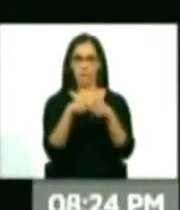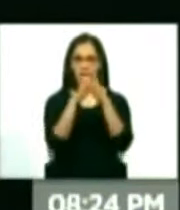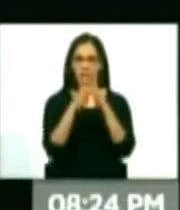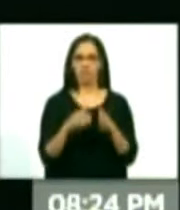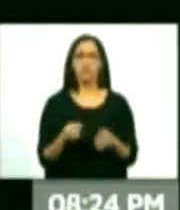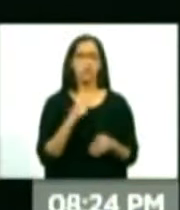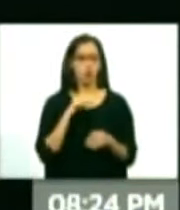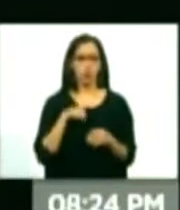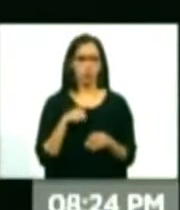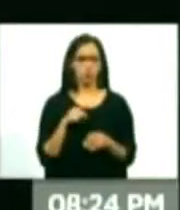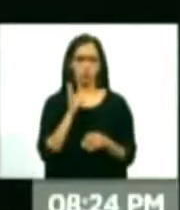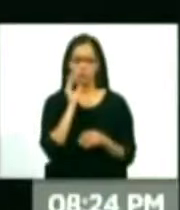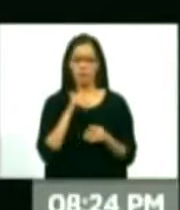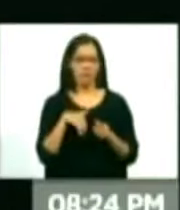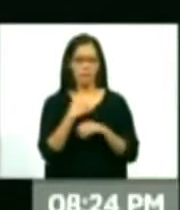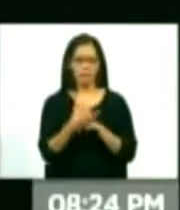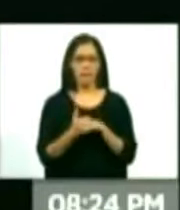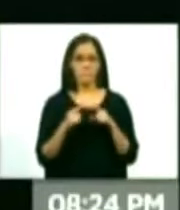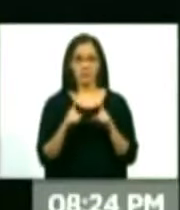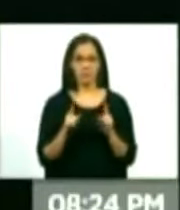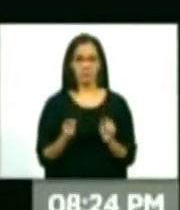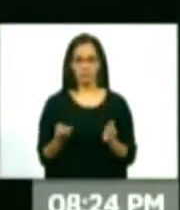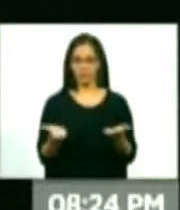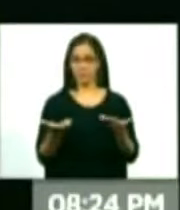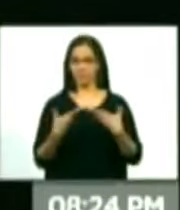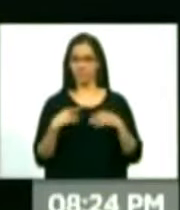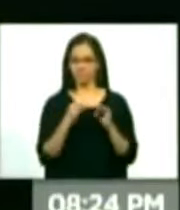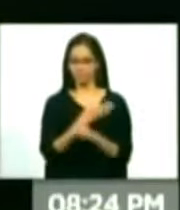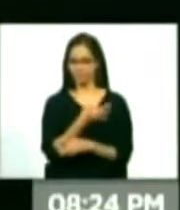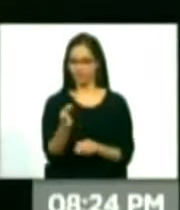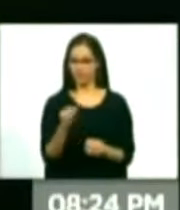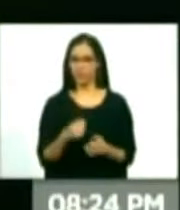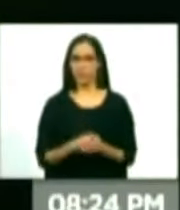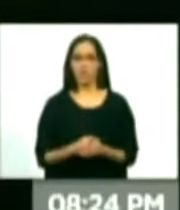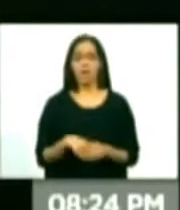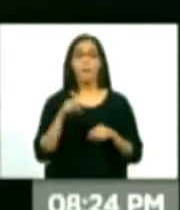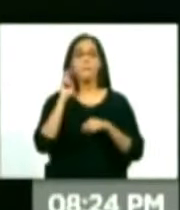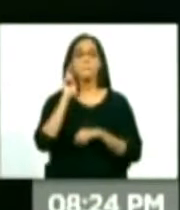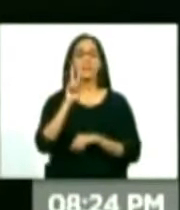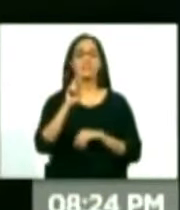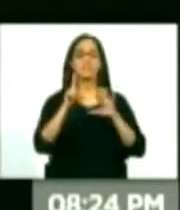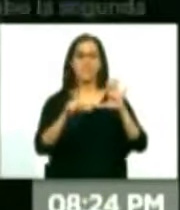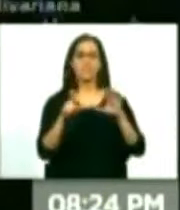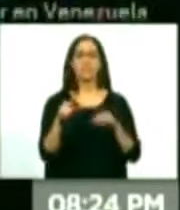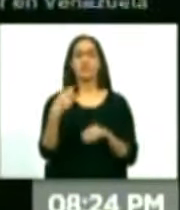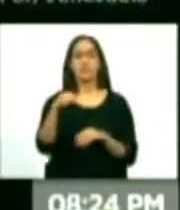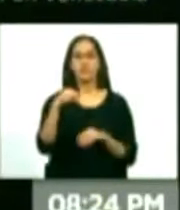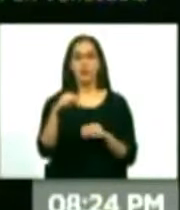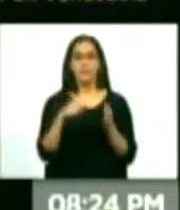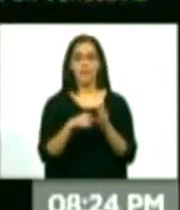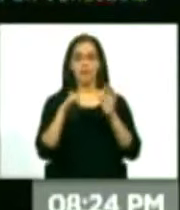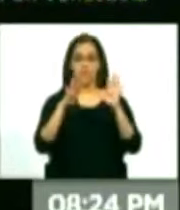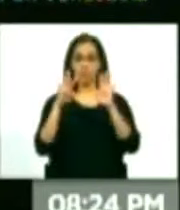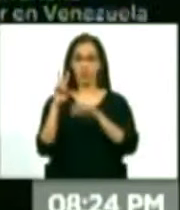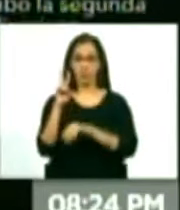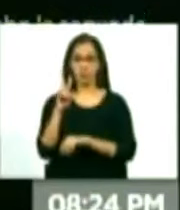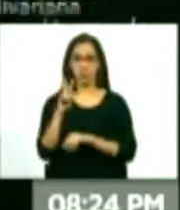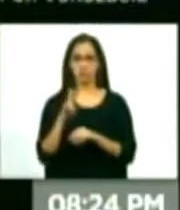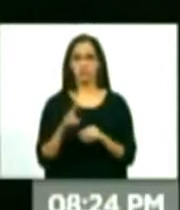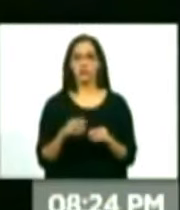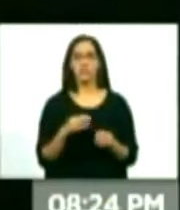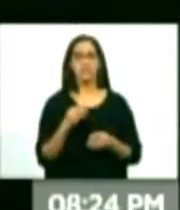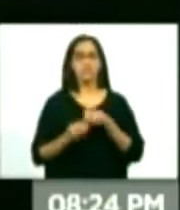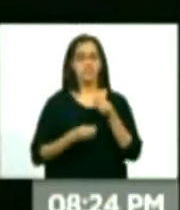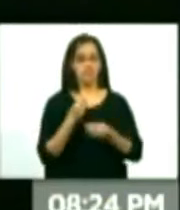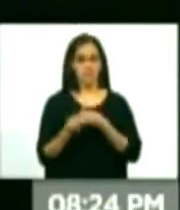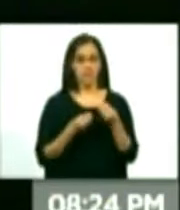manera y nos cayó de perla, como dicen. 27 de noviembre de 1992, hace 28 años, se llevó